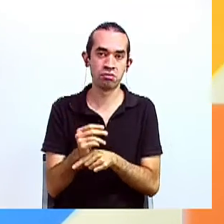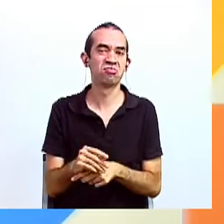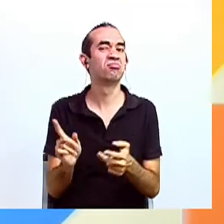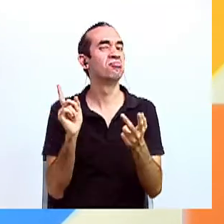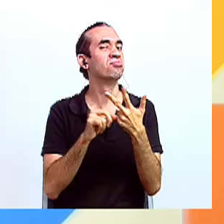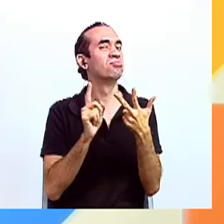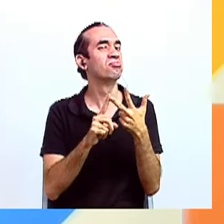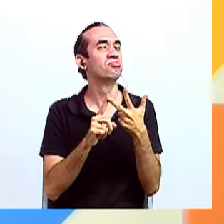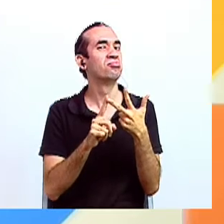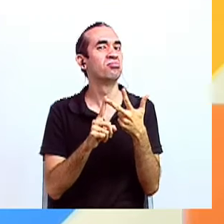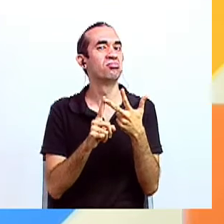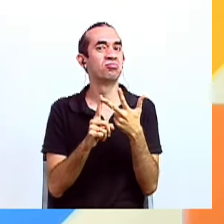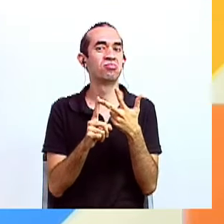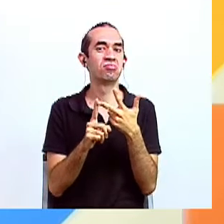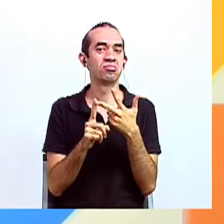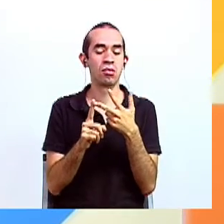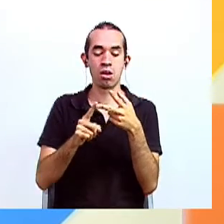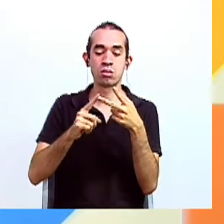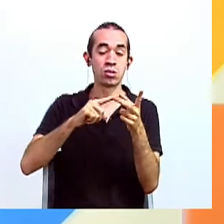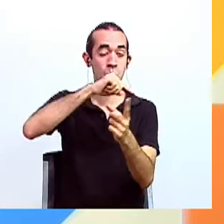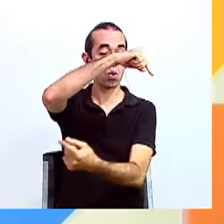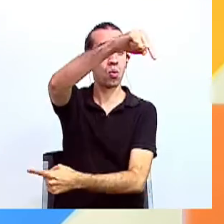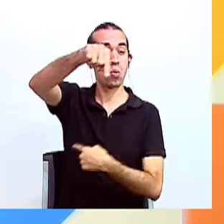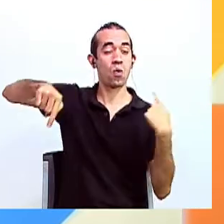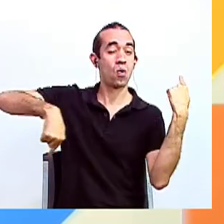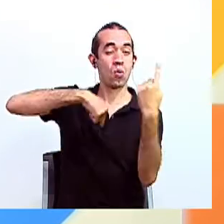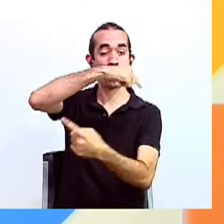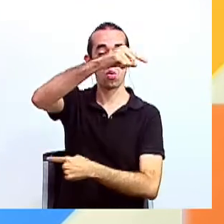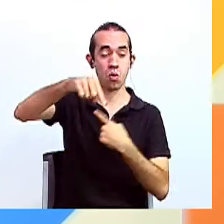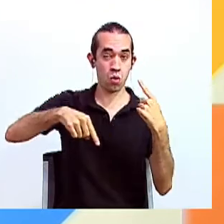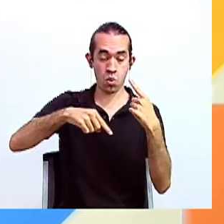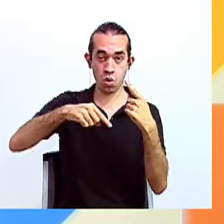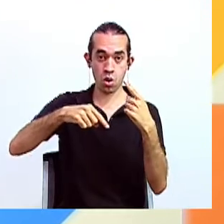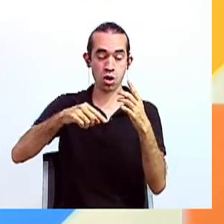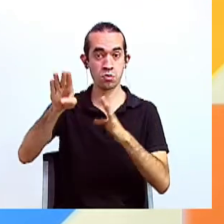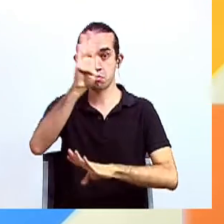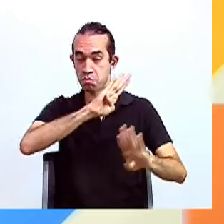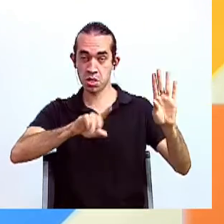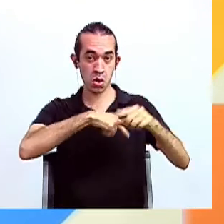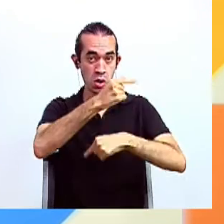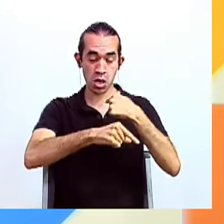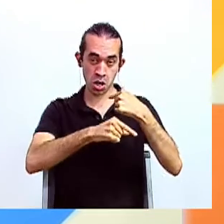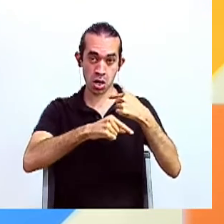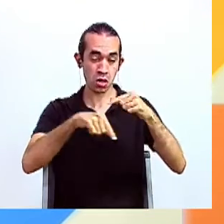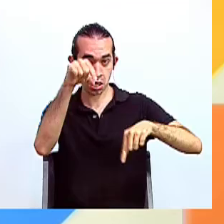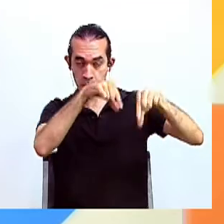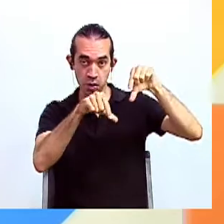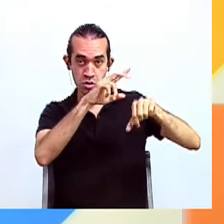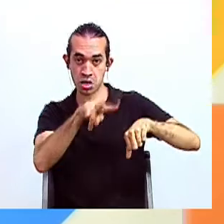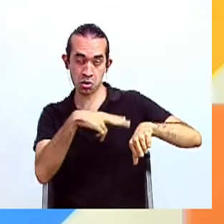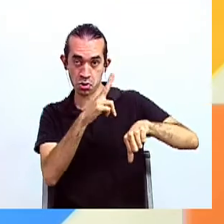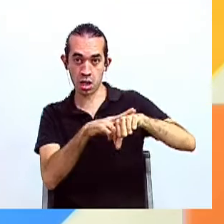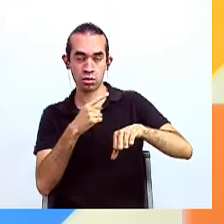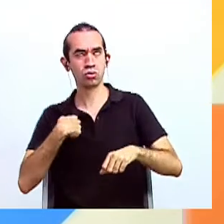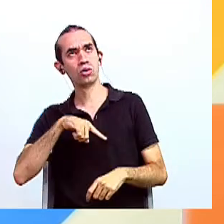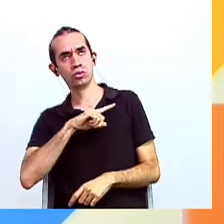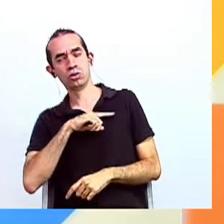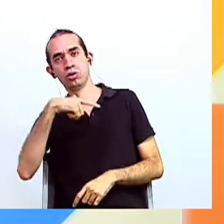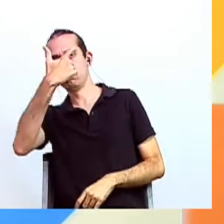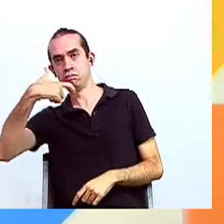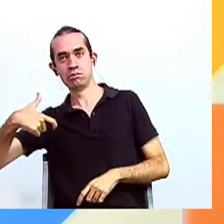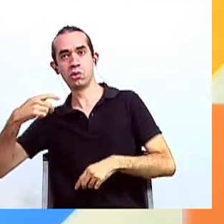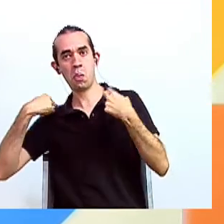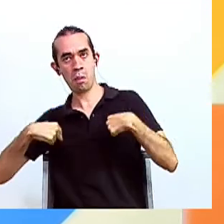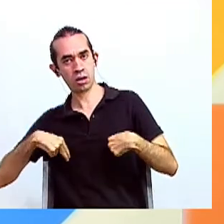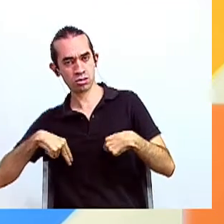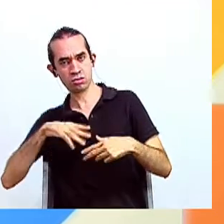¿Será que nosotros alteramos el ciclo natural de los ciclos biogeoquímicos? Probablemente ni nos habíamos puesto a pensar o